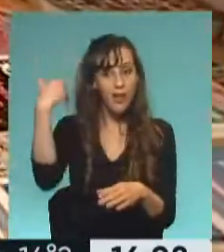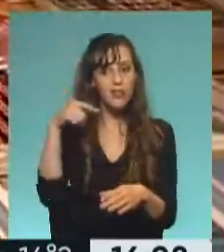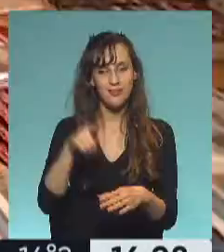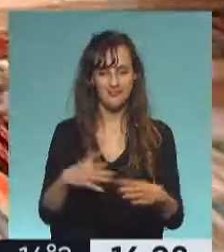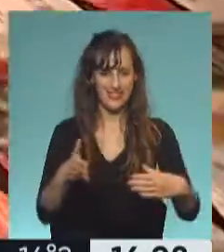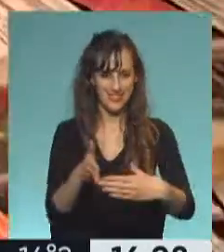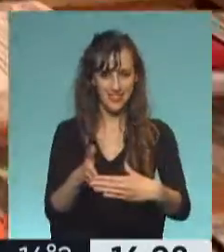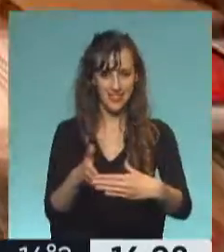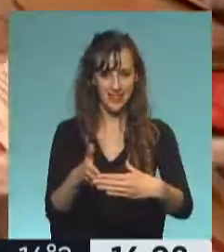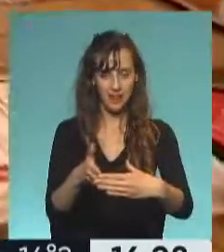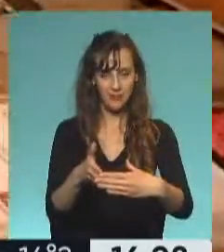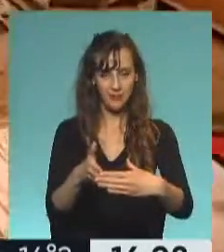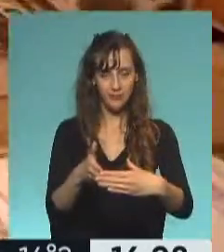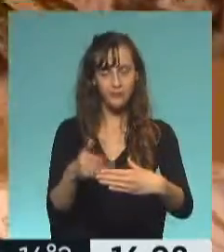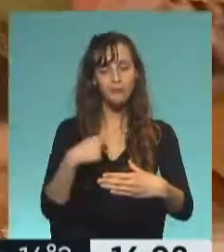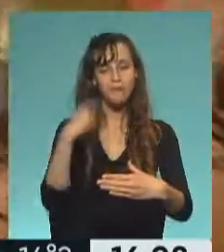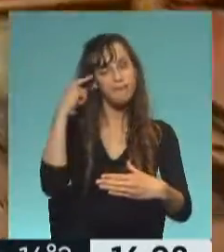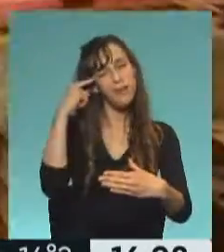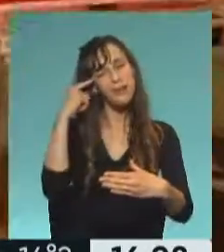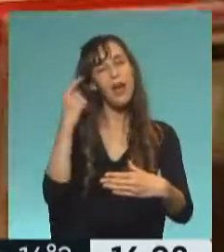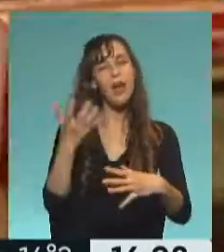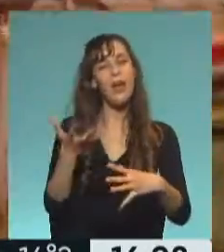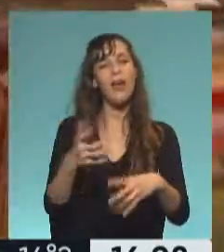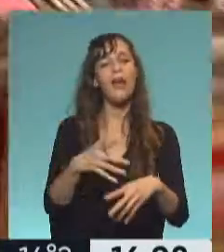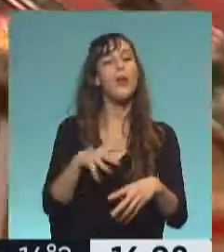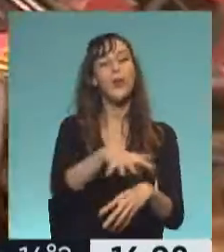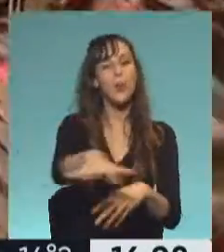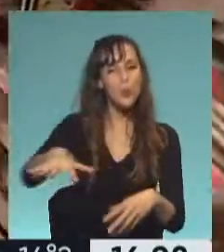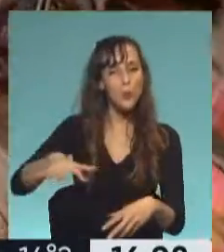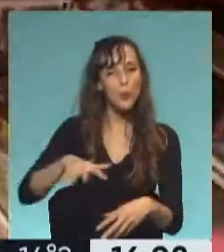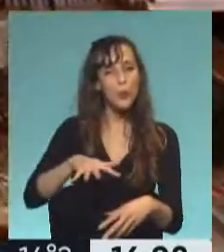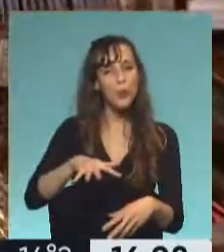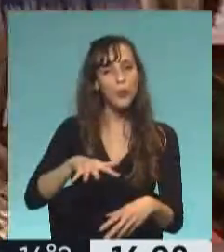esquinita. Calculá que estamos hablando de la Gran Aldea,